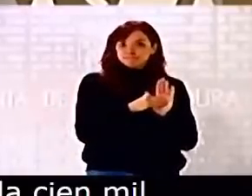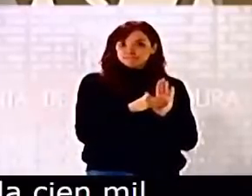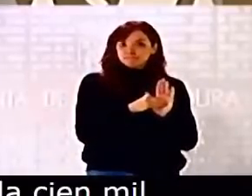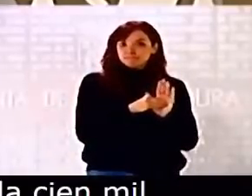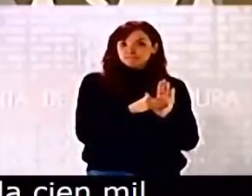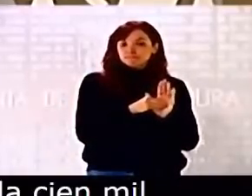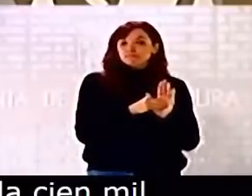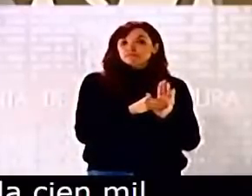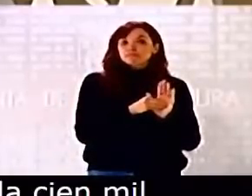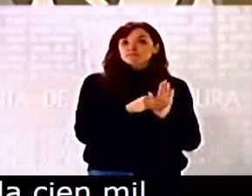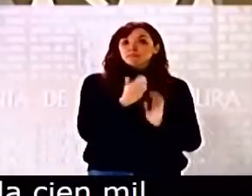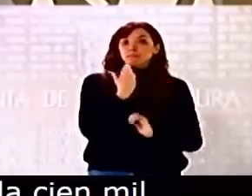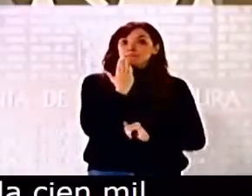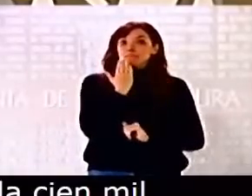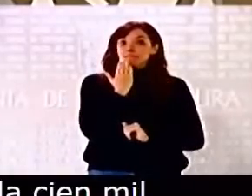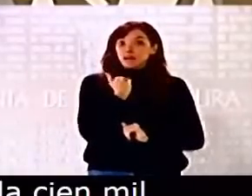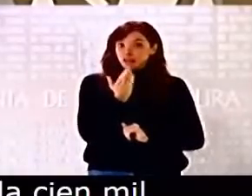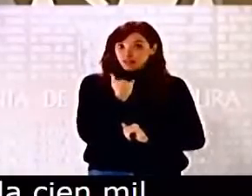localidades de Mérida,